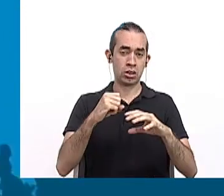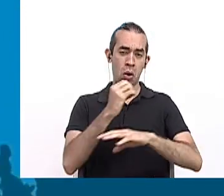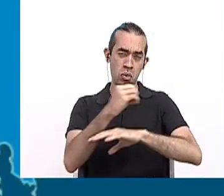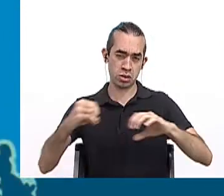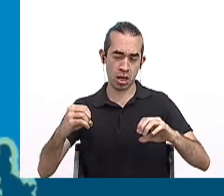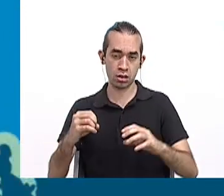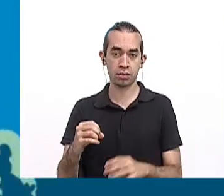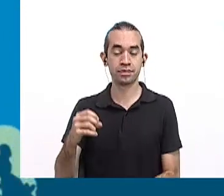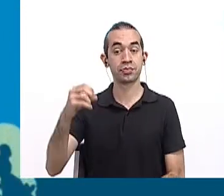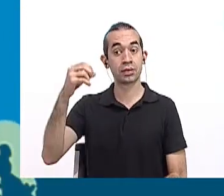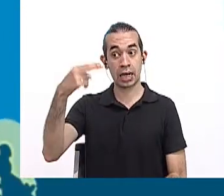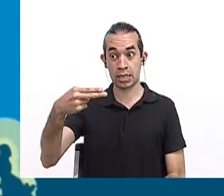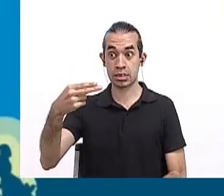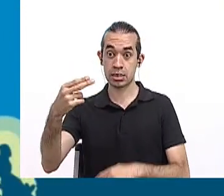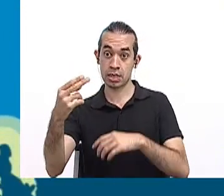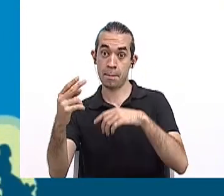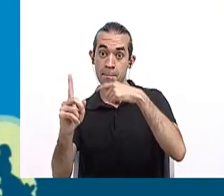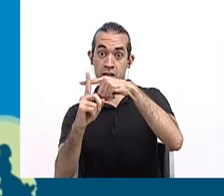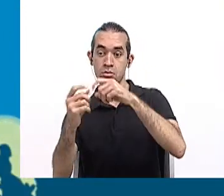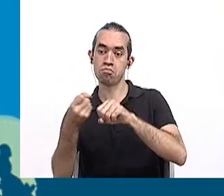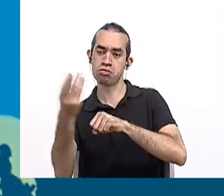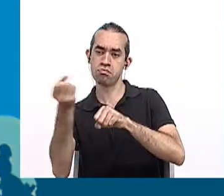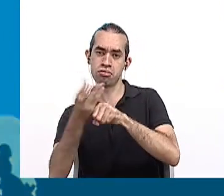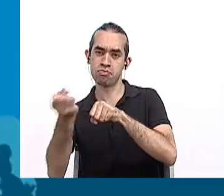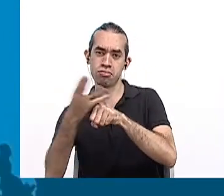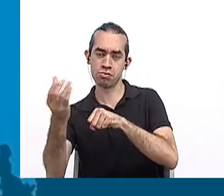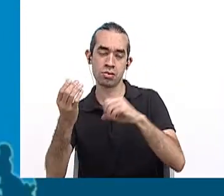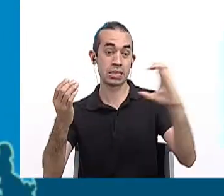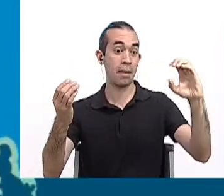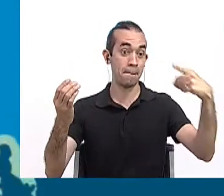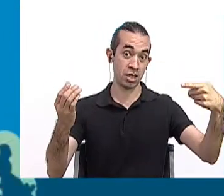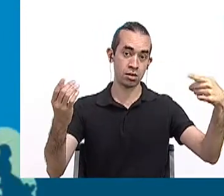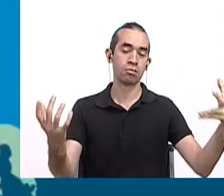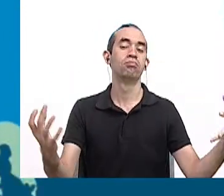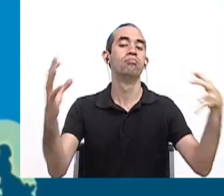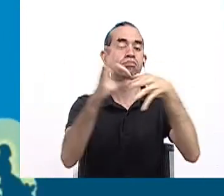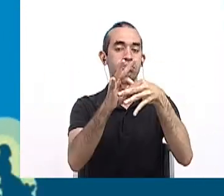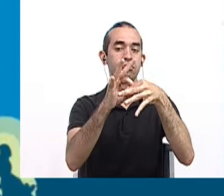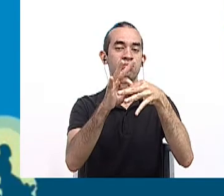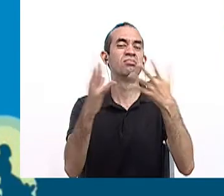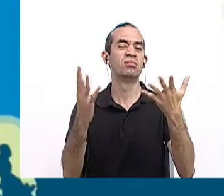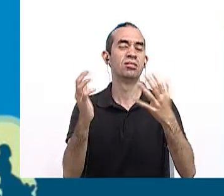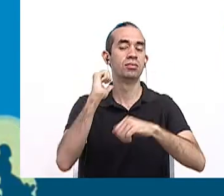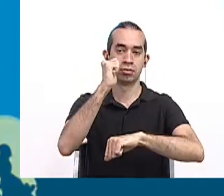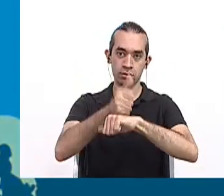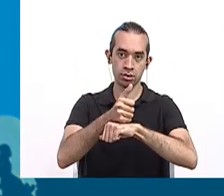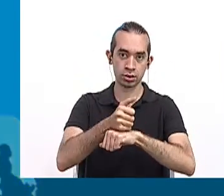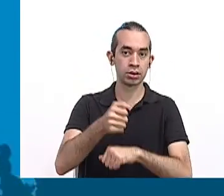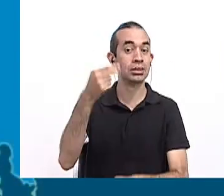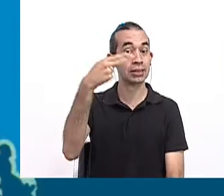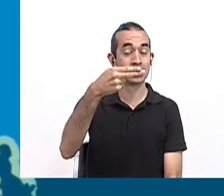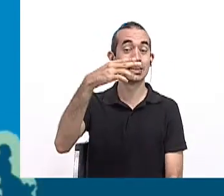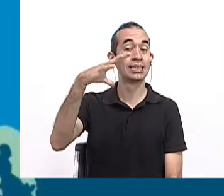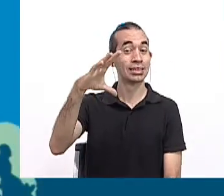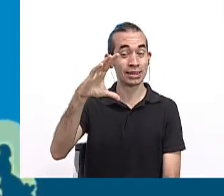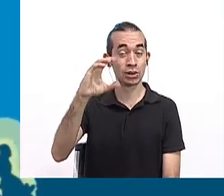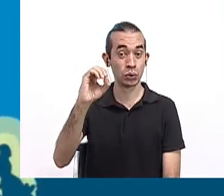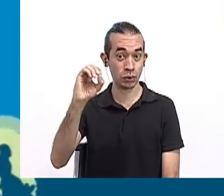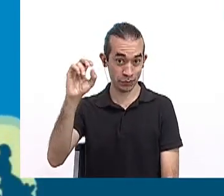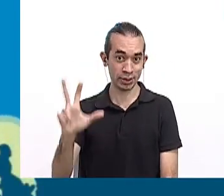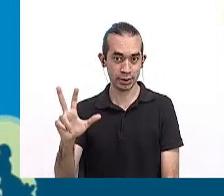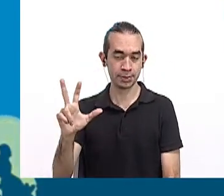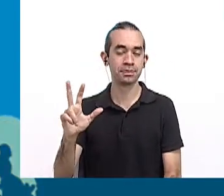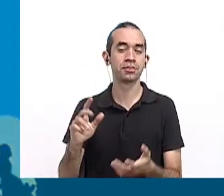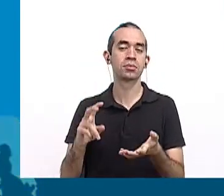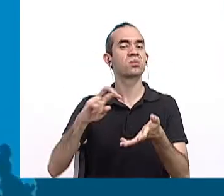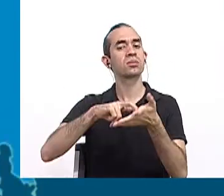hidrógeno reacciona con los iones de carbono formando ácido carbónico esto genera una serie de reacciones